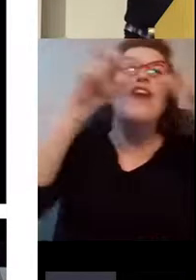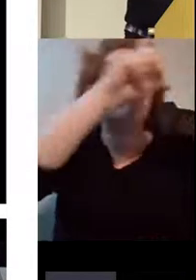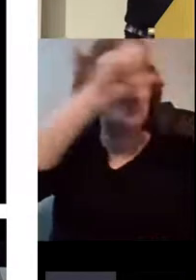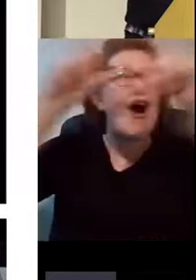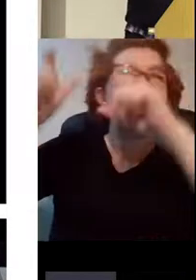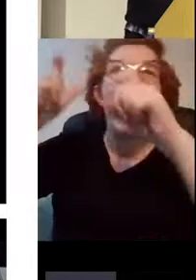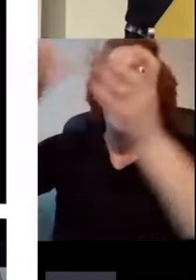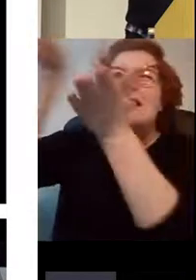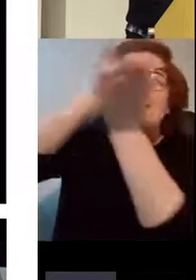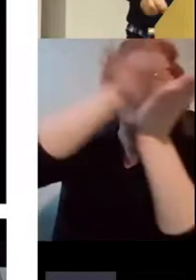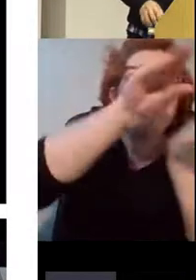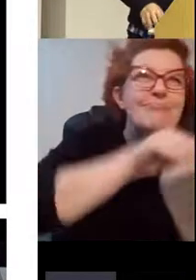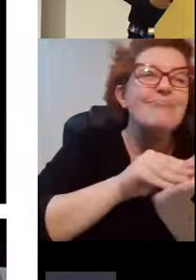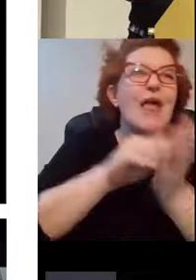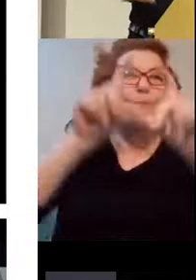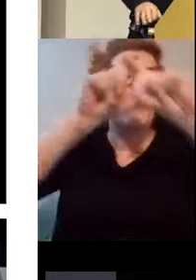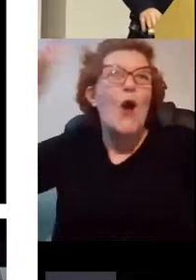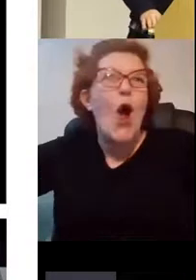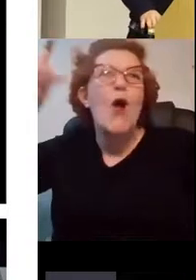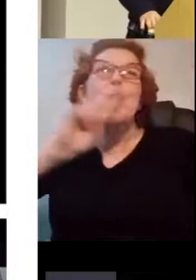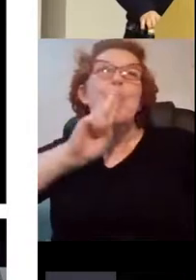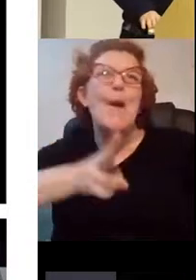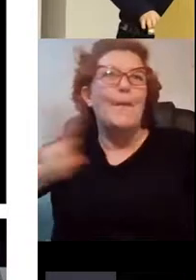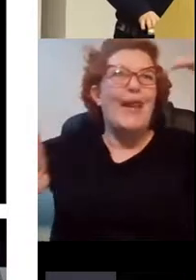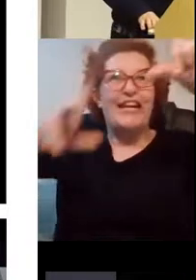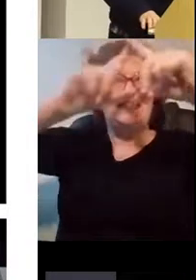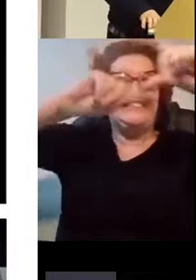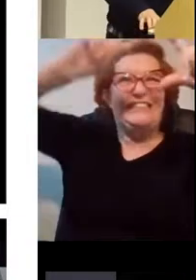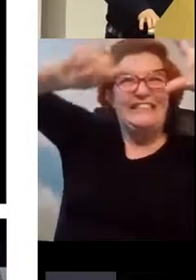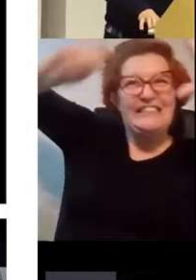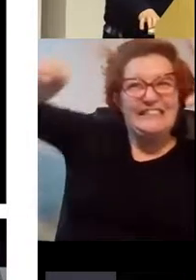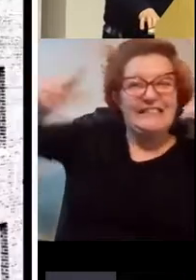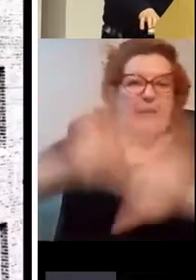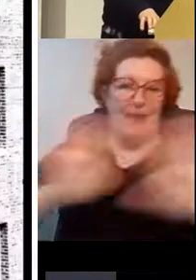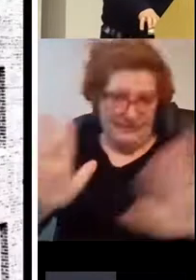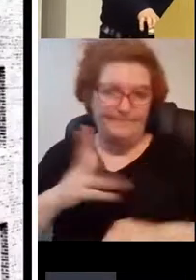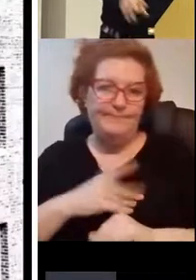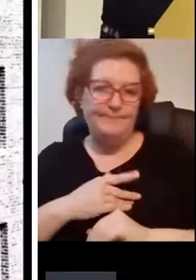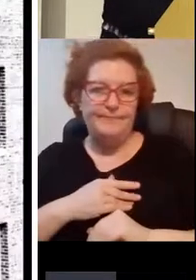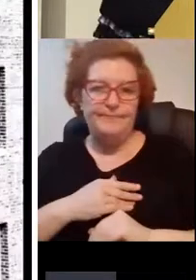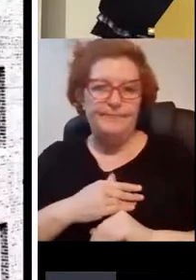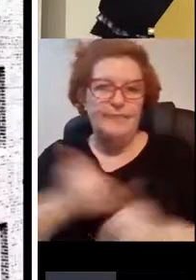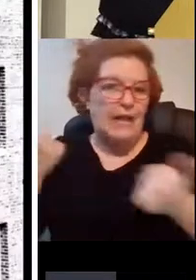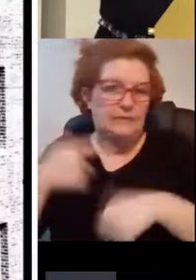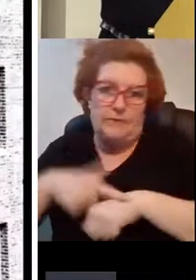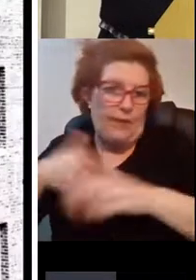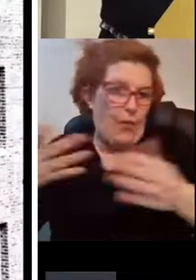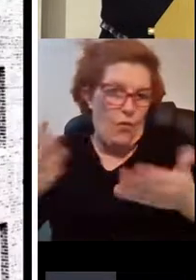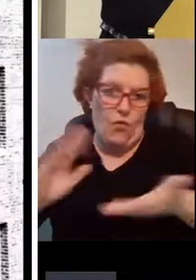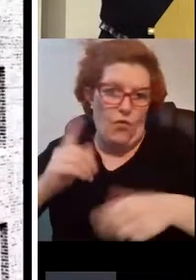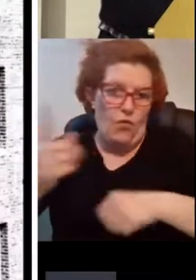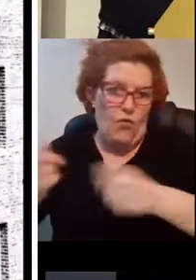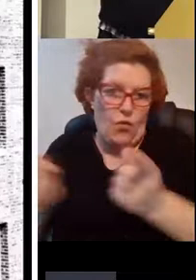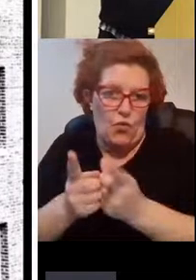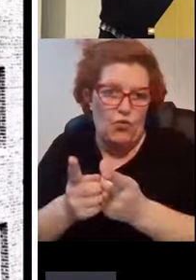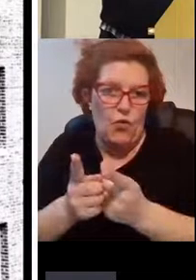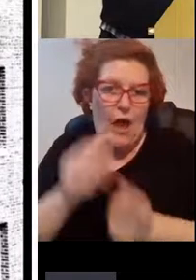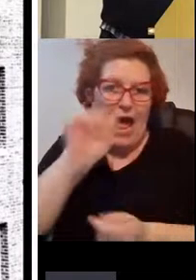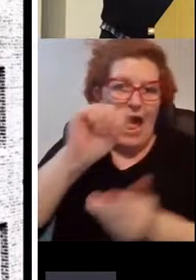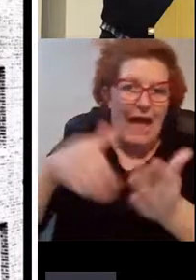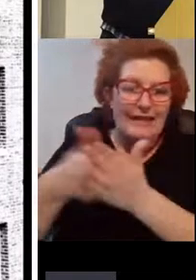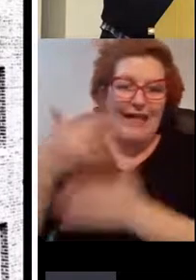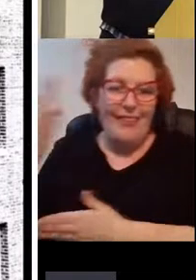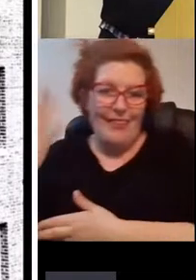que coleccionen tipografías. Y nada más. Porque no hay nada más. De la A a la Z, pues literalmente